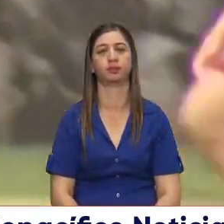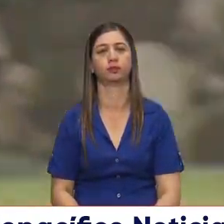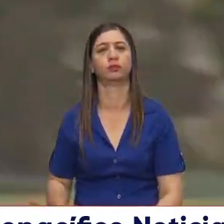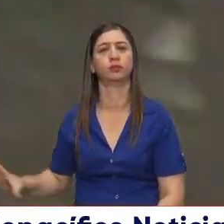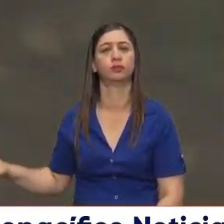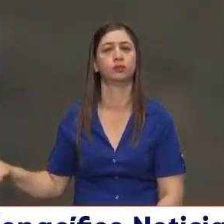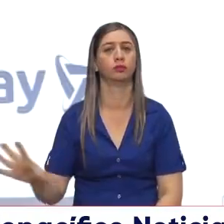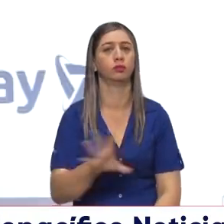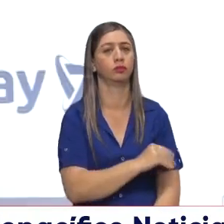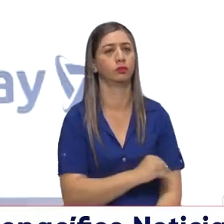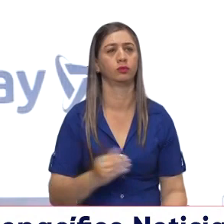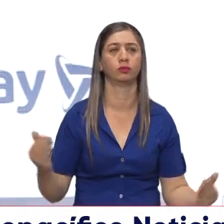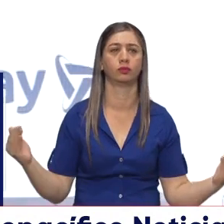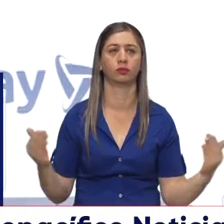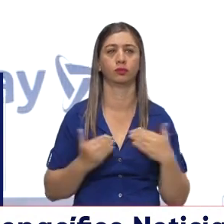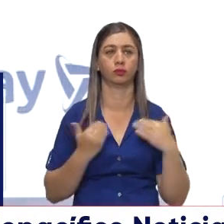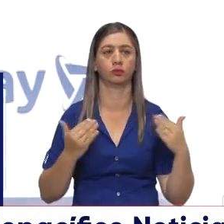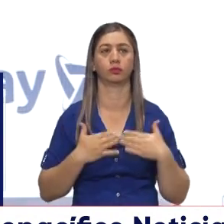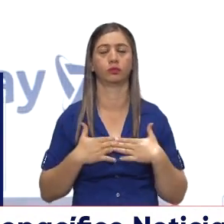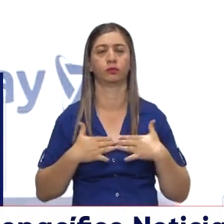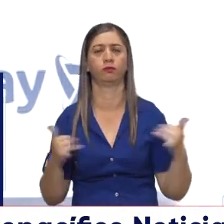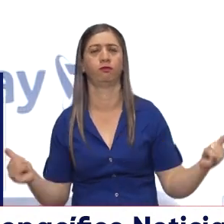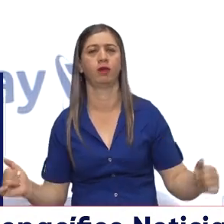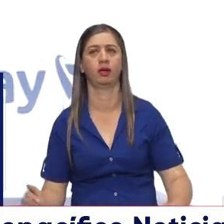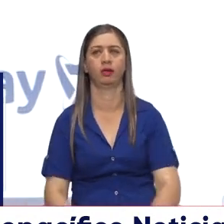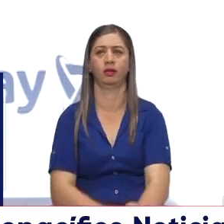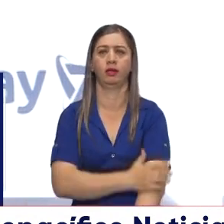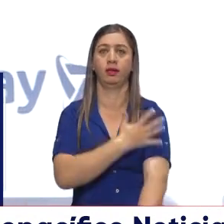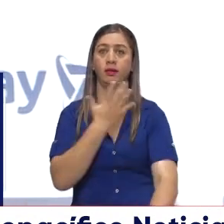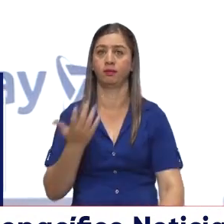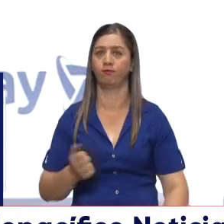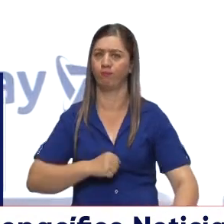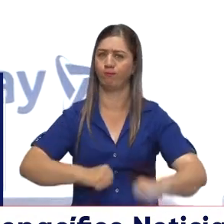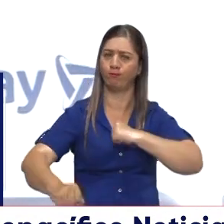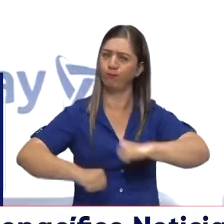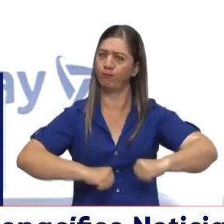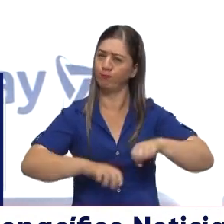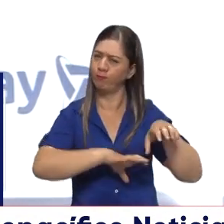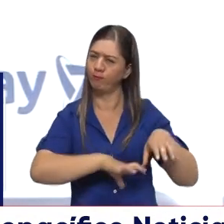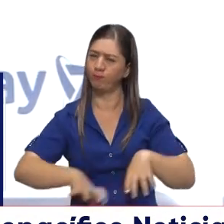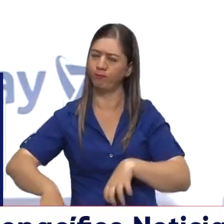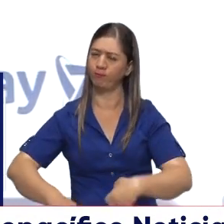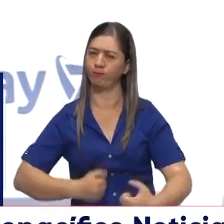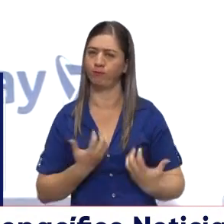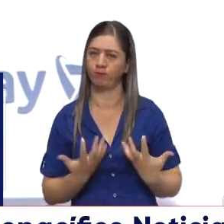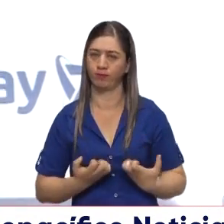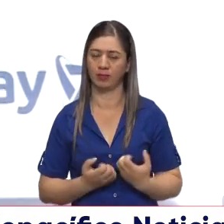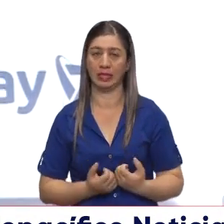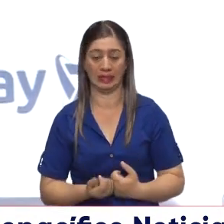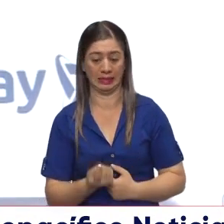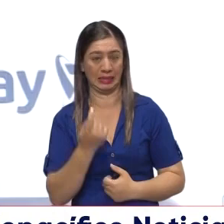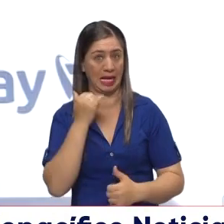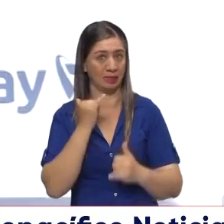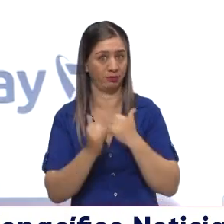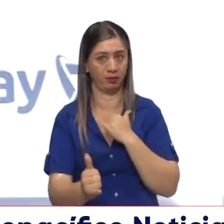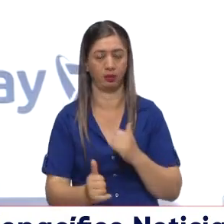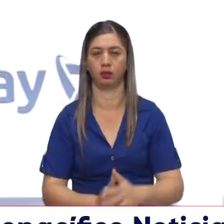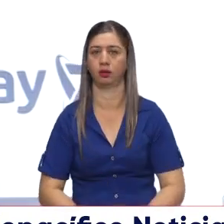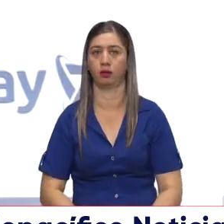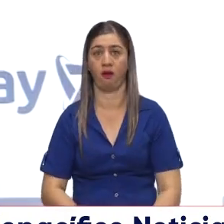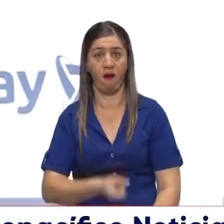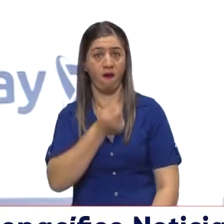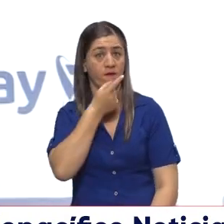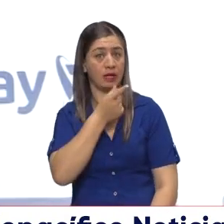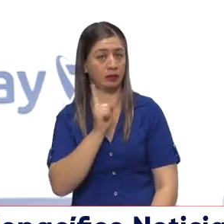muy emocionadas, muy felices, con toda la actitud y todas las ganas para salir a afrontar esta semifinal. Sabemos que no va a ser